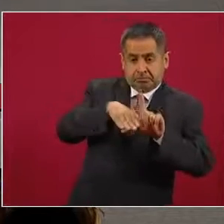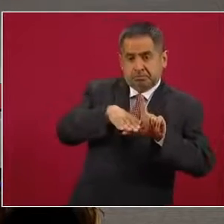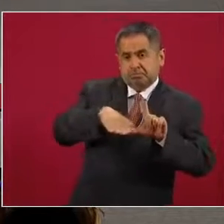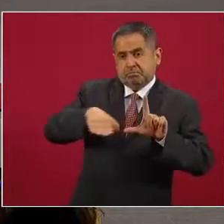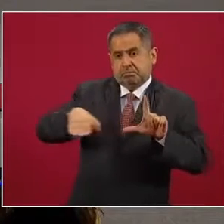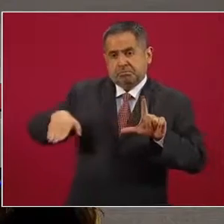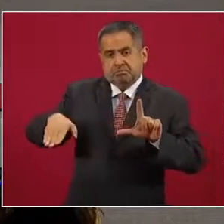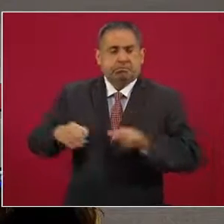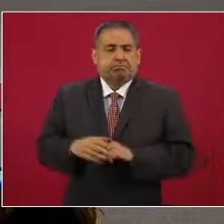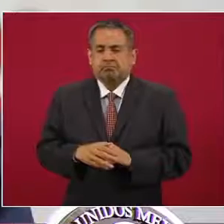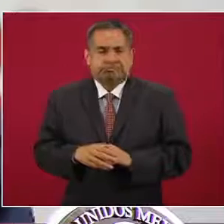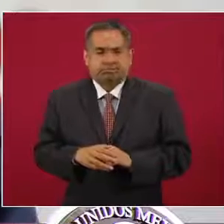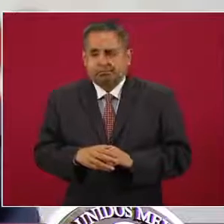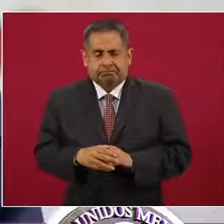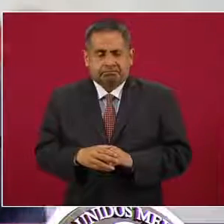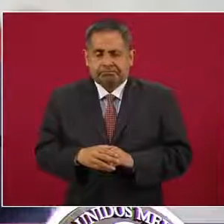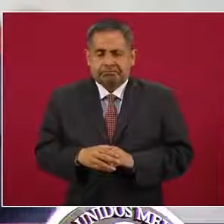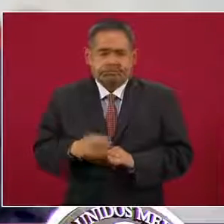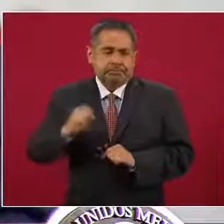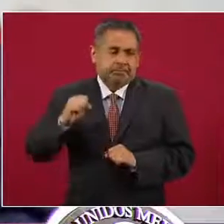Afortunadamente, lo que